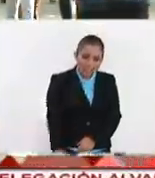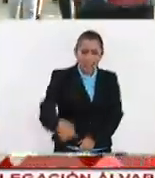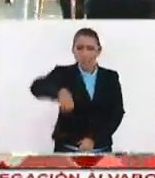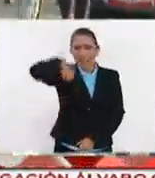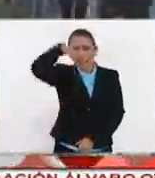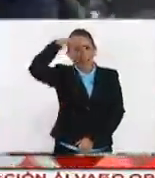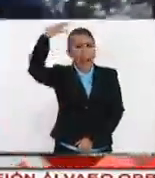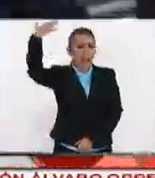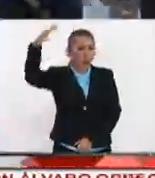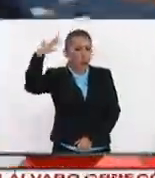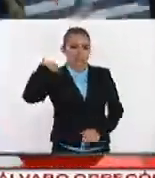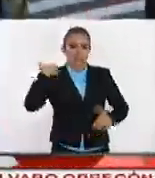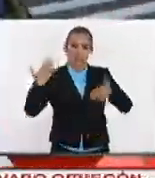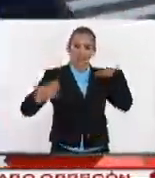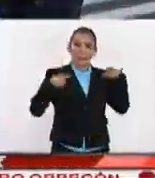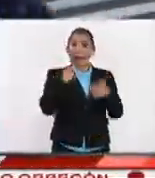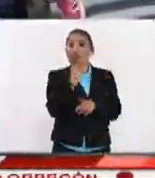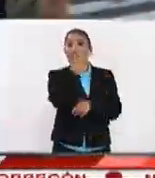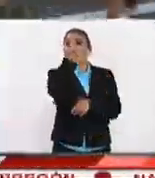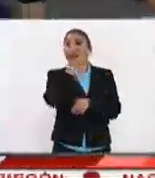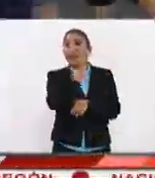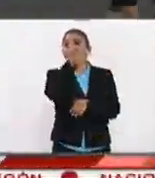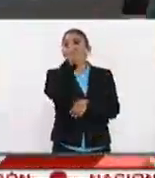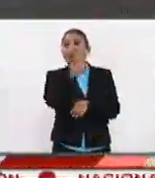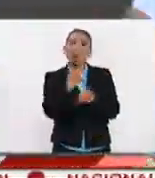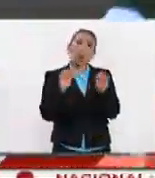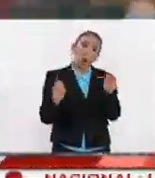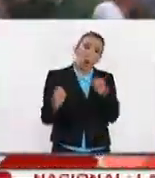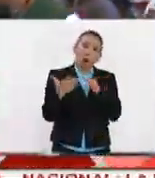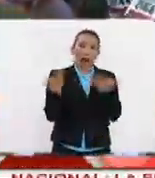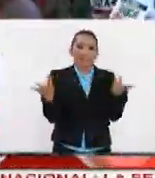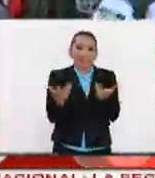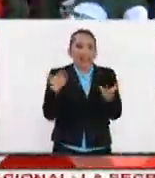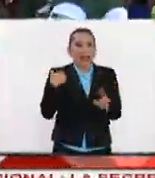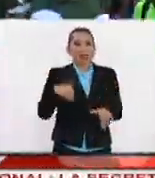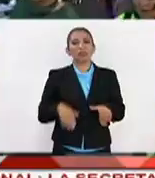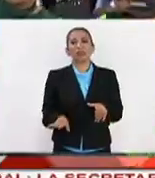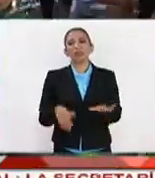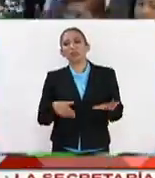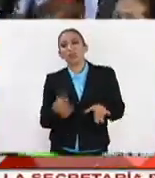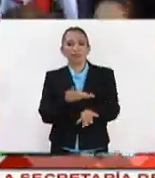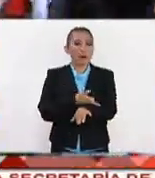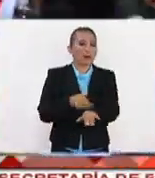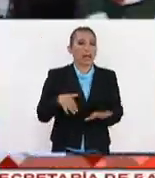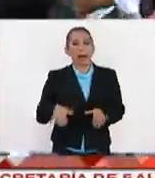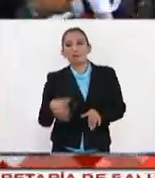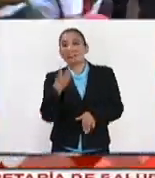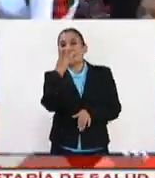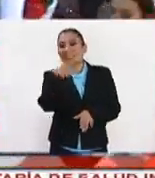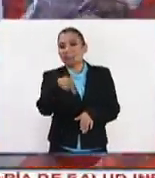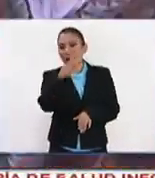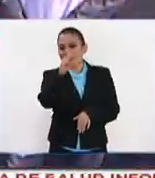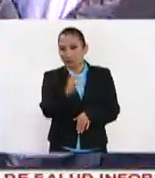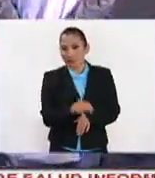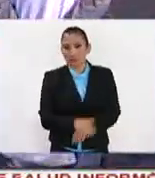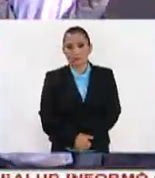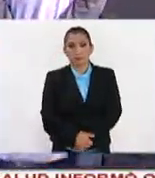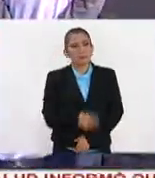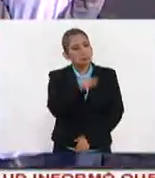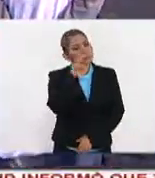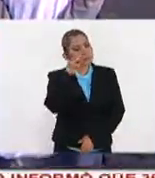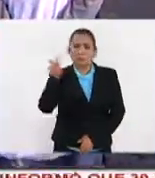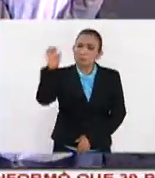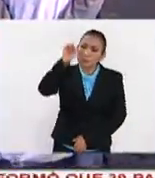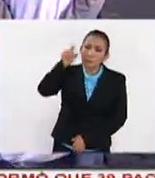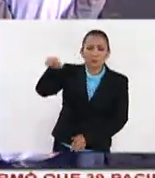grandes disfrutaron de correr 21 kilómetros o bien realizar una caminata en familia de 3 kilómetros. ¿Qué les